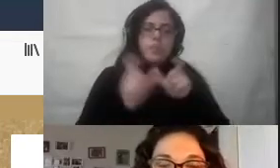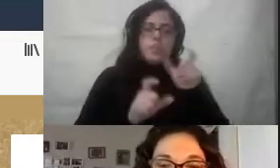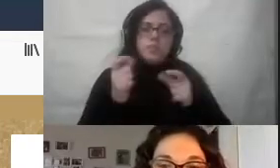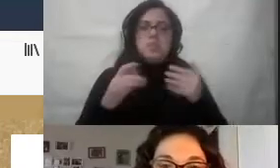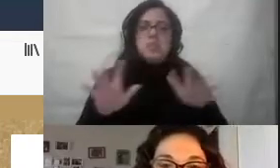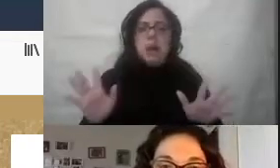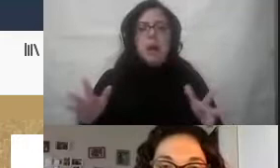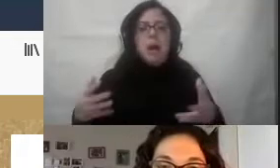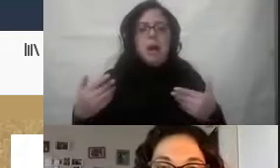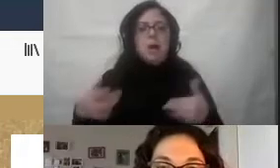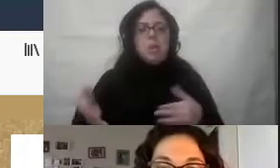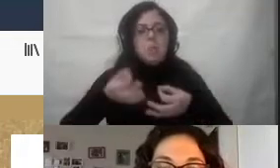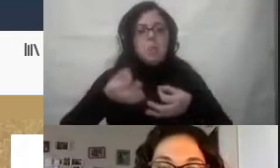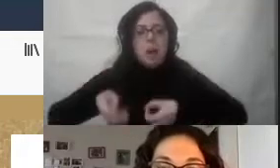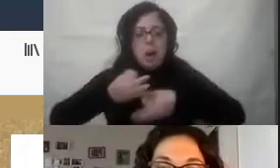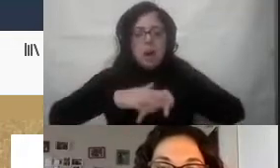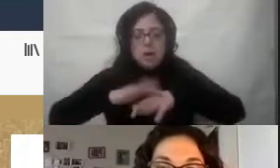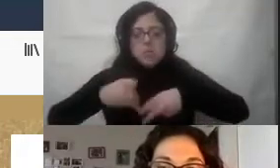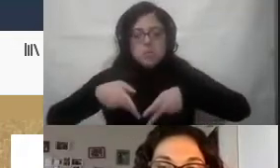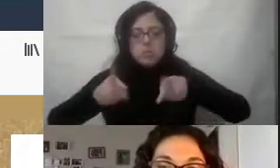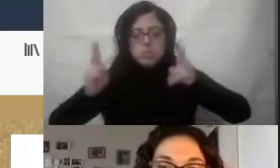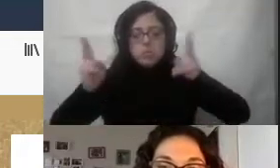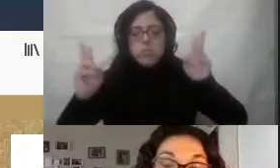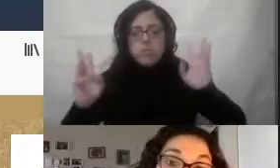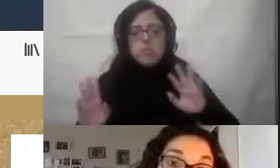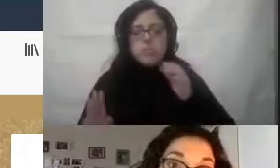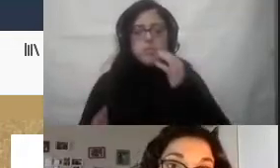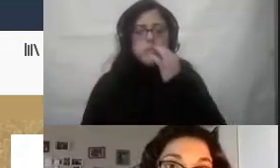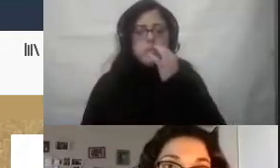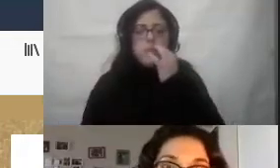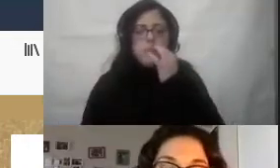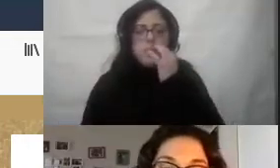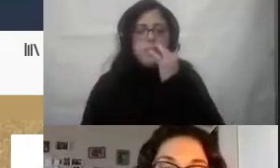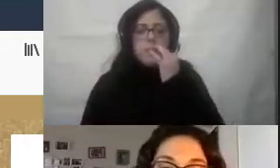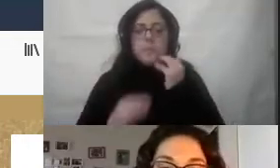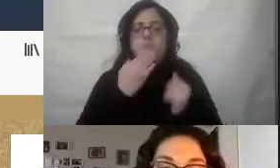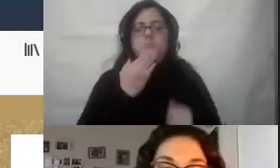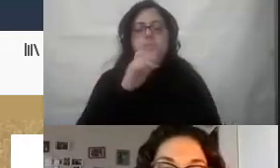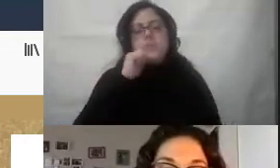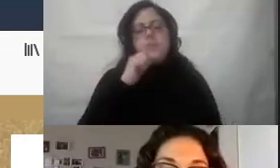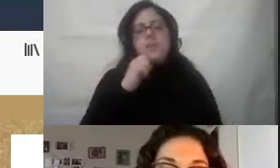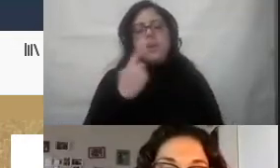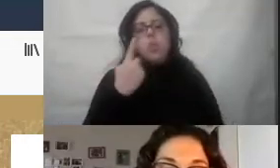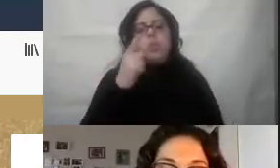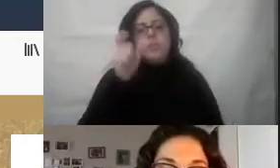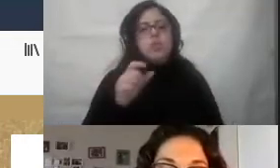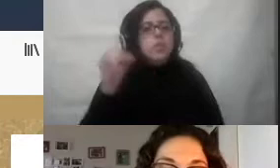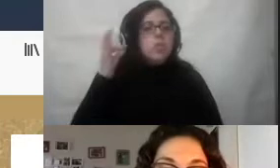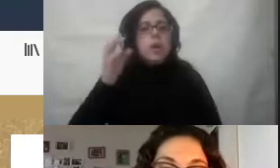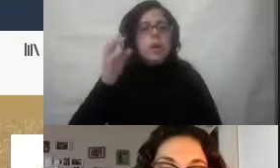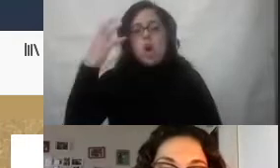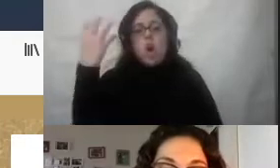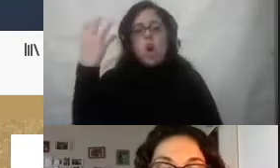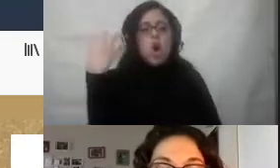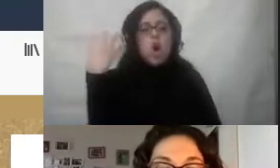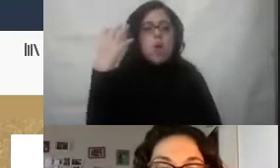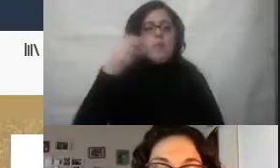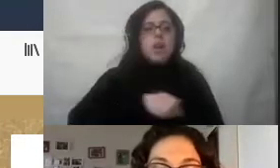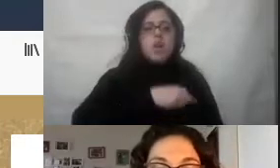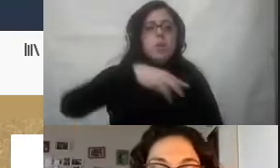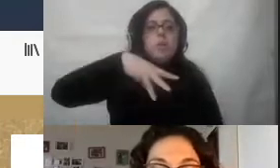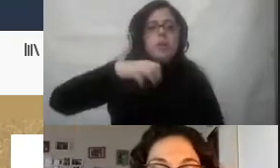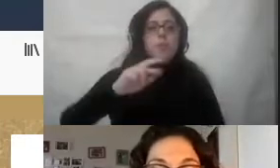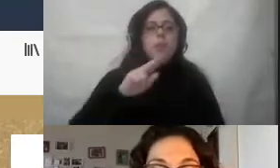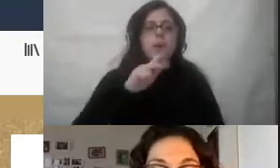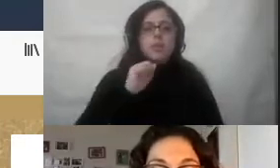que es una posibilidad. Y trae, es una colombiana, Marta Cecilia, muy, muy querida por el equipo.